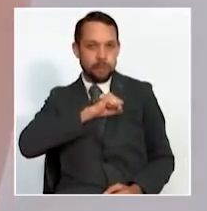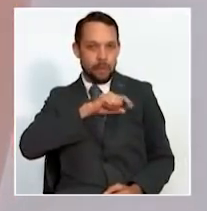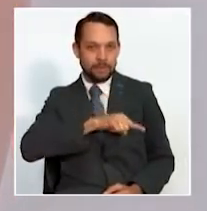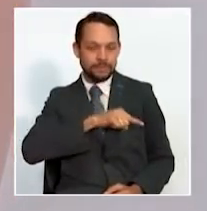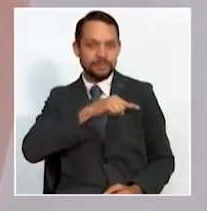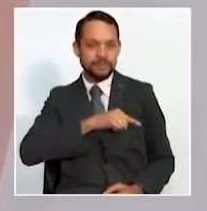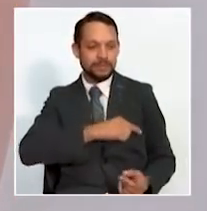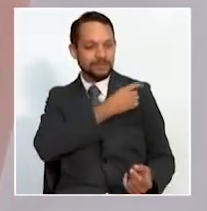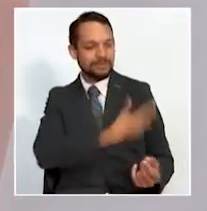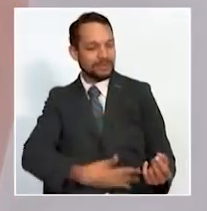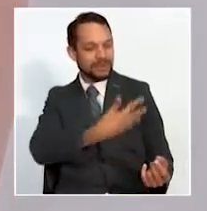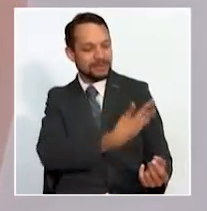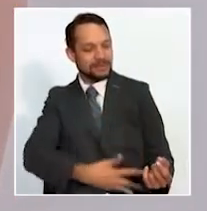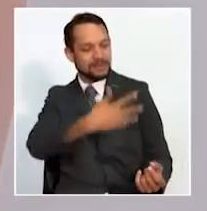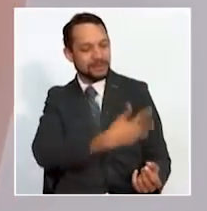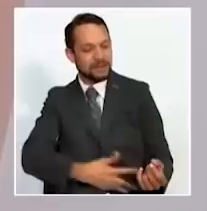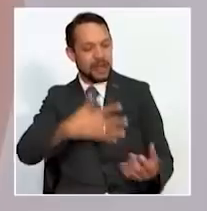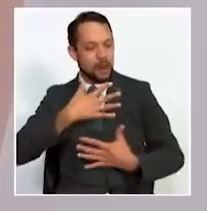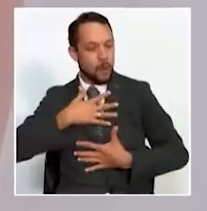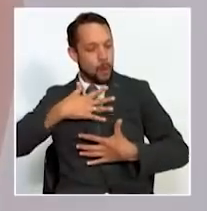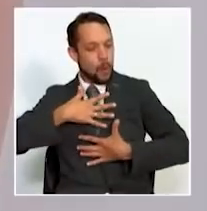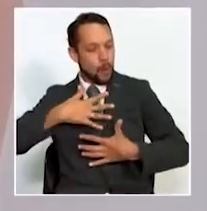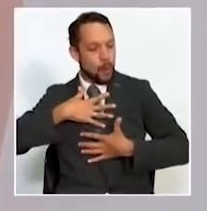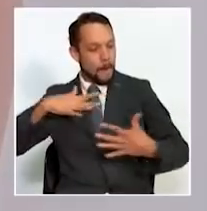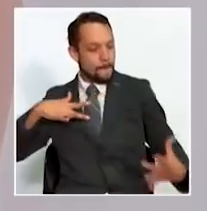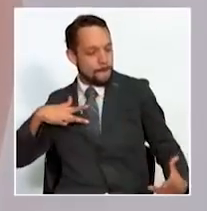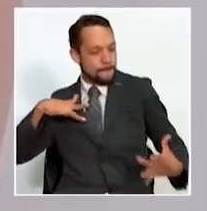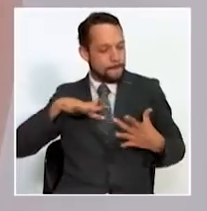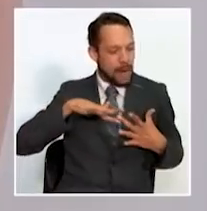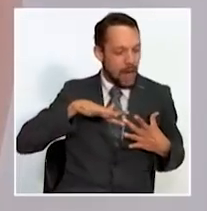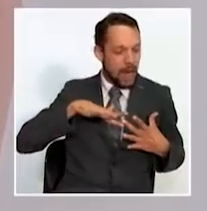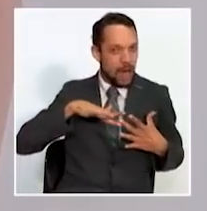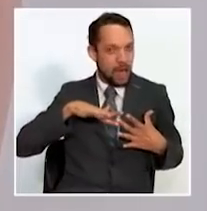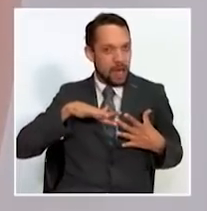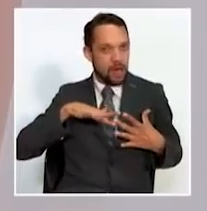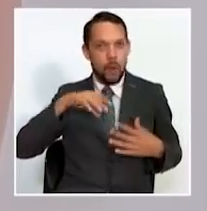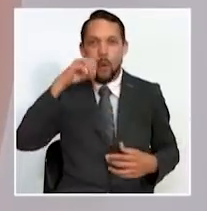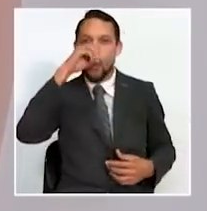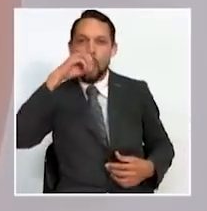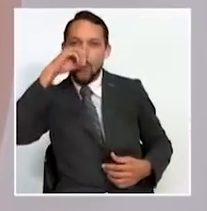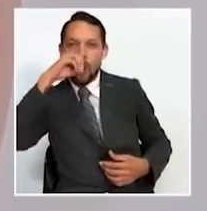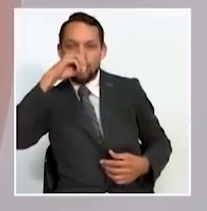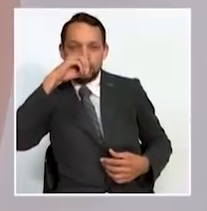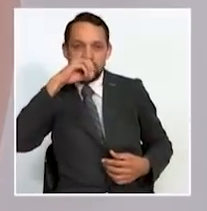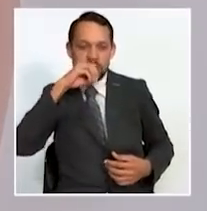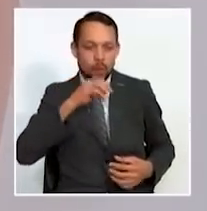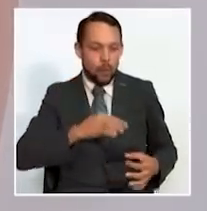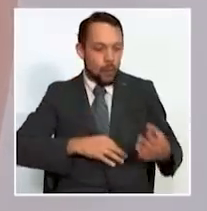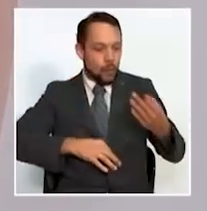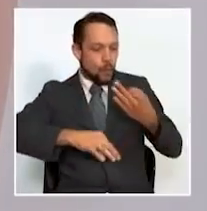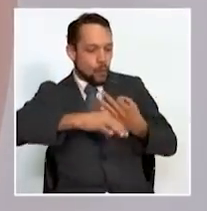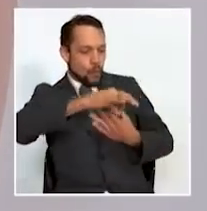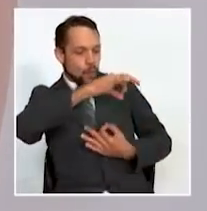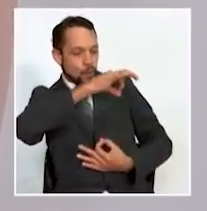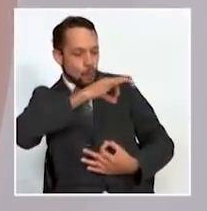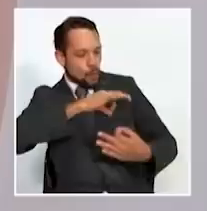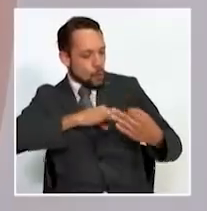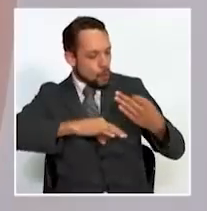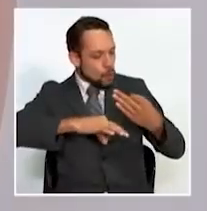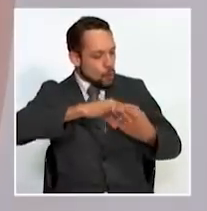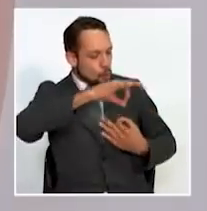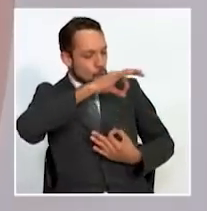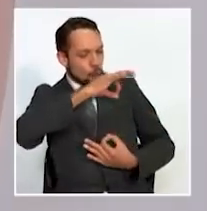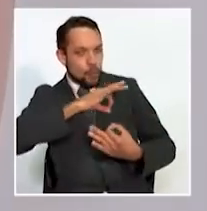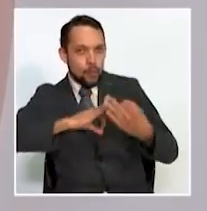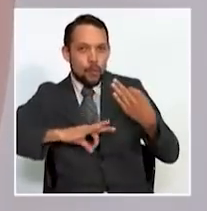sangre llega hasta los pulmones, se oxigena, al oxigenarse en los pulmones, vuelve